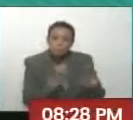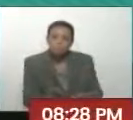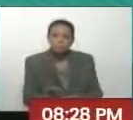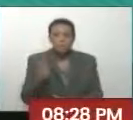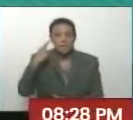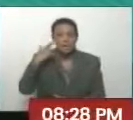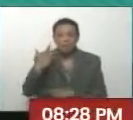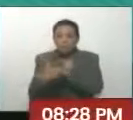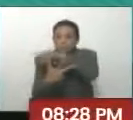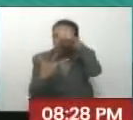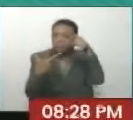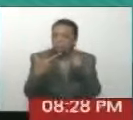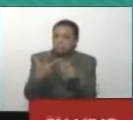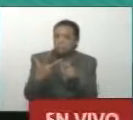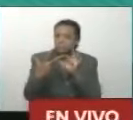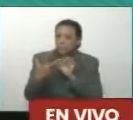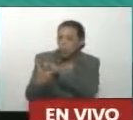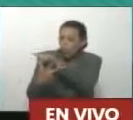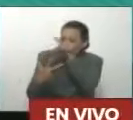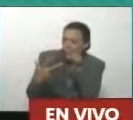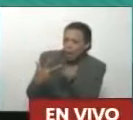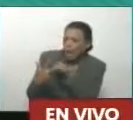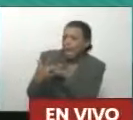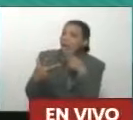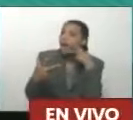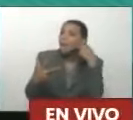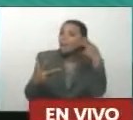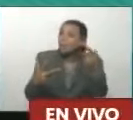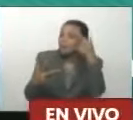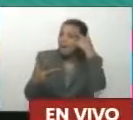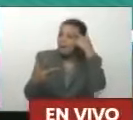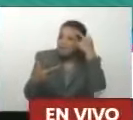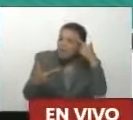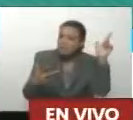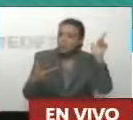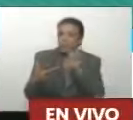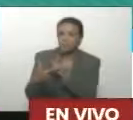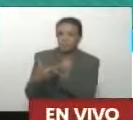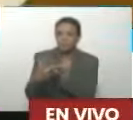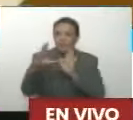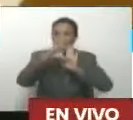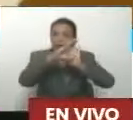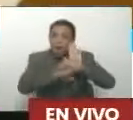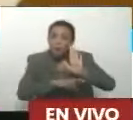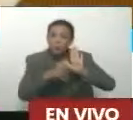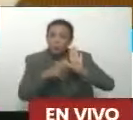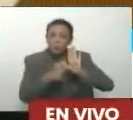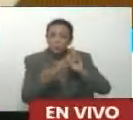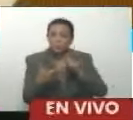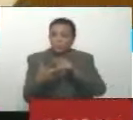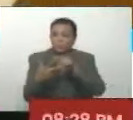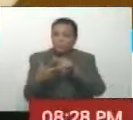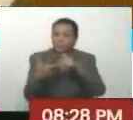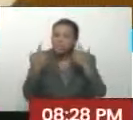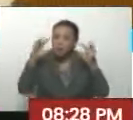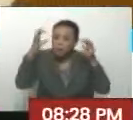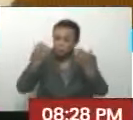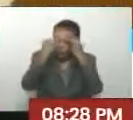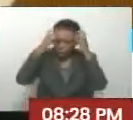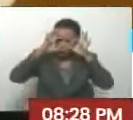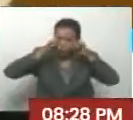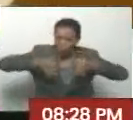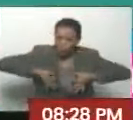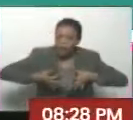3 configuraciones del proceso de la política de liberación. Primer capítulo. Segundo capítulo, crítica a las